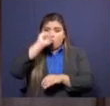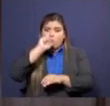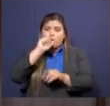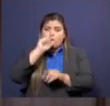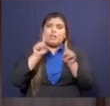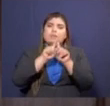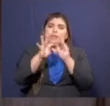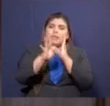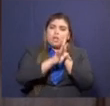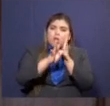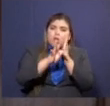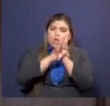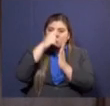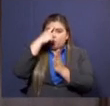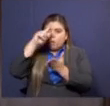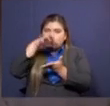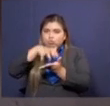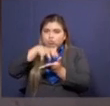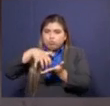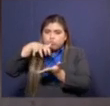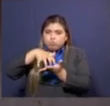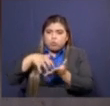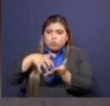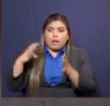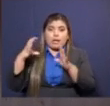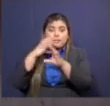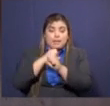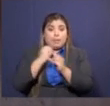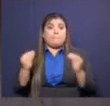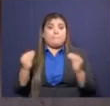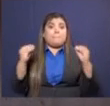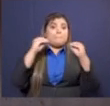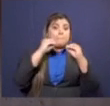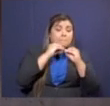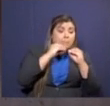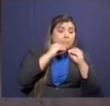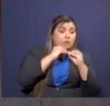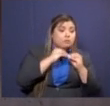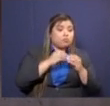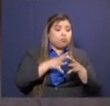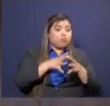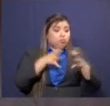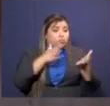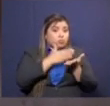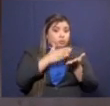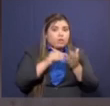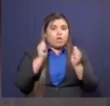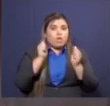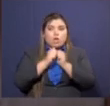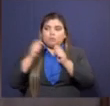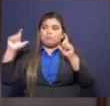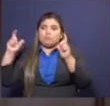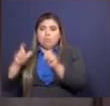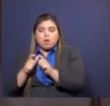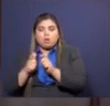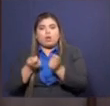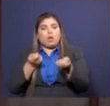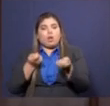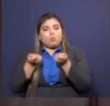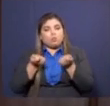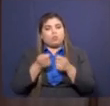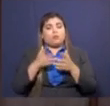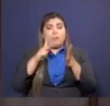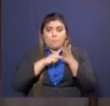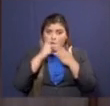agrotecnología, o sea, producir más con menos. Este programa ya está